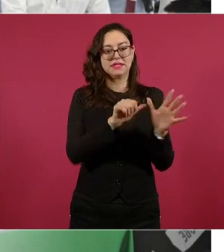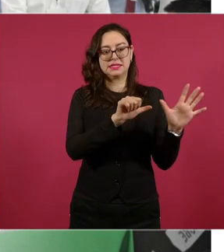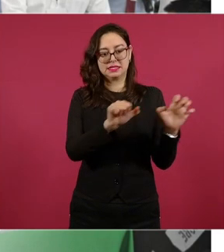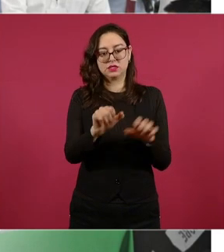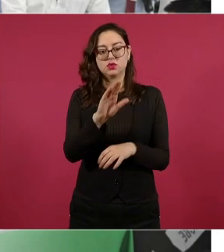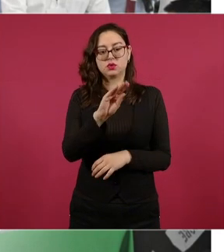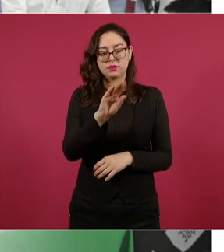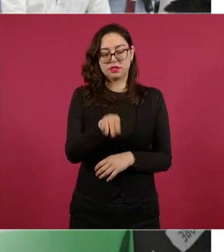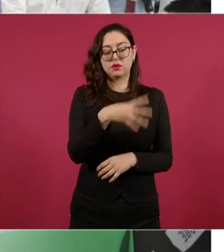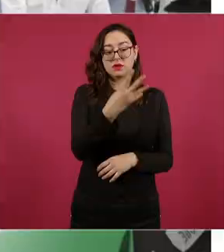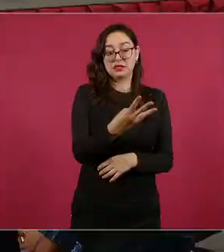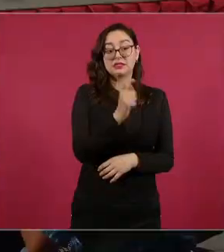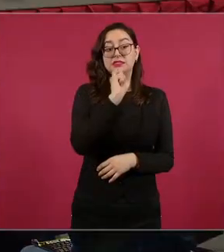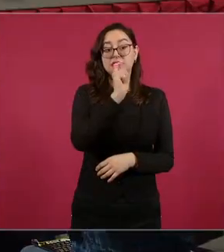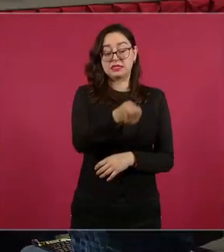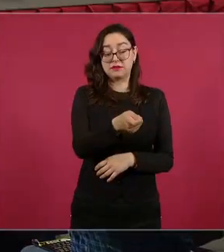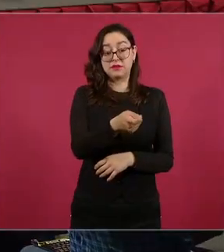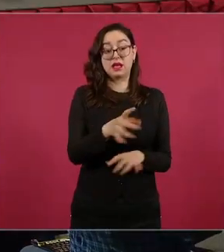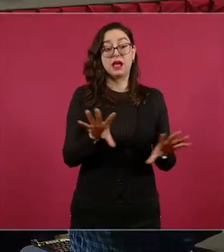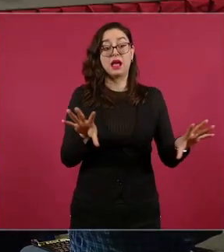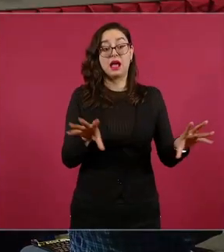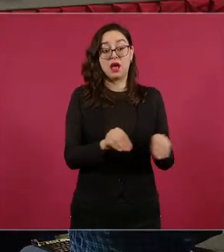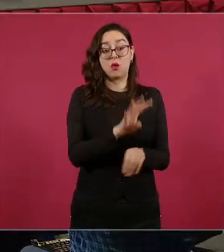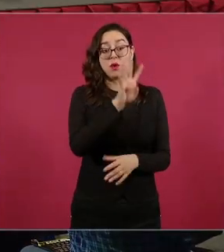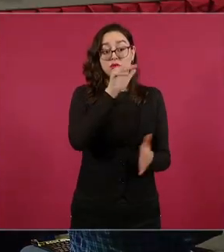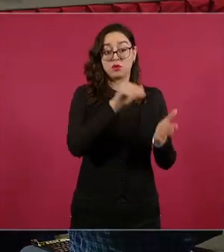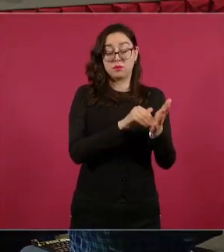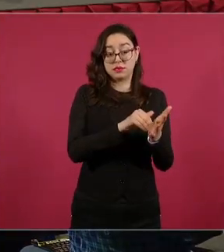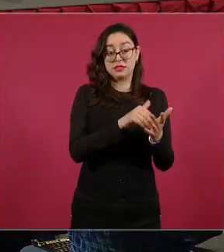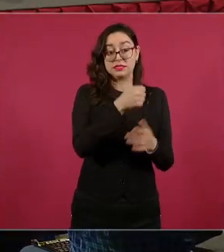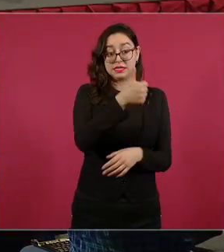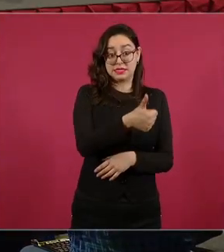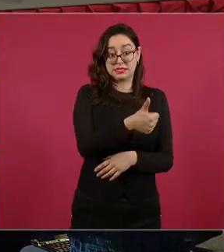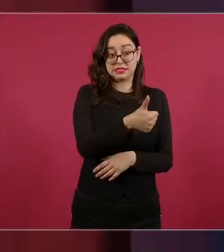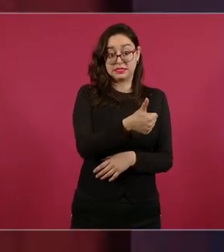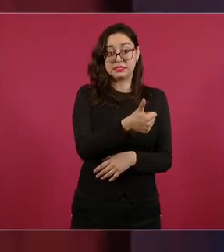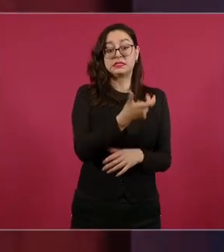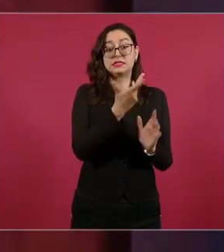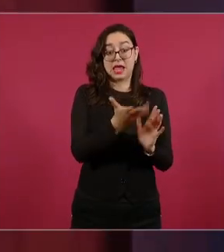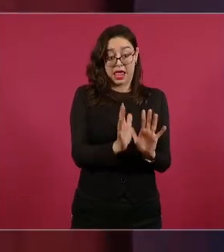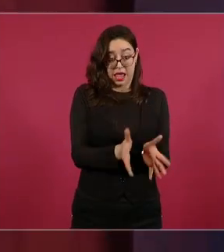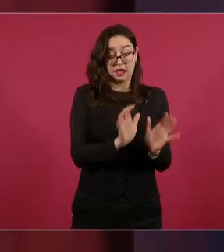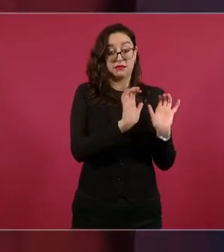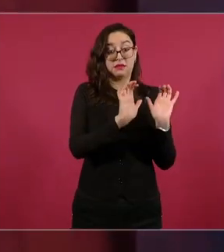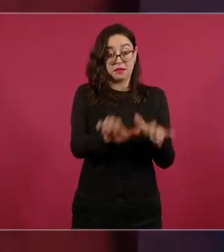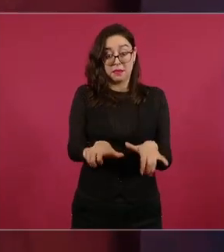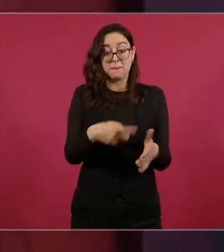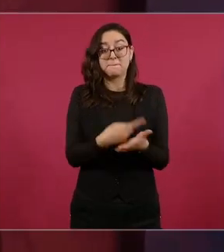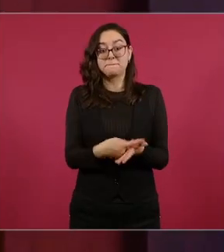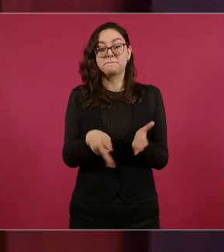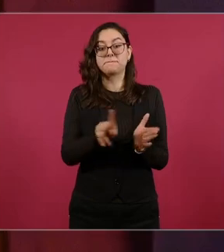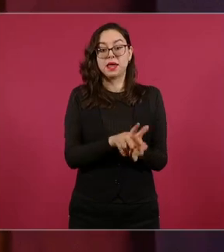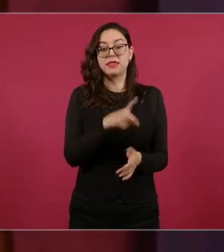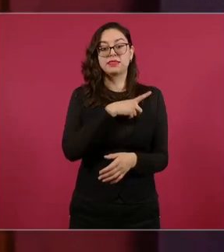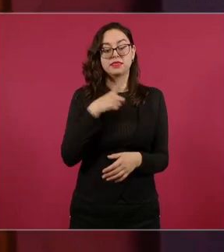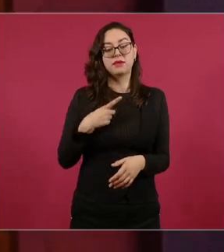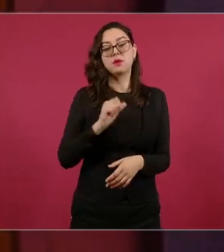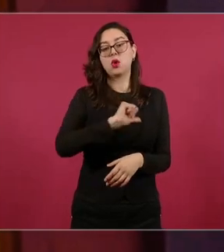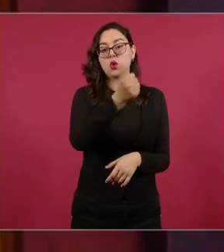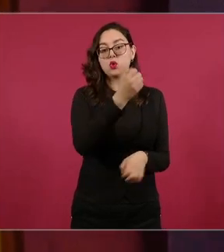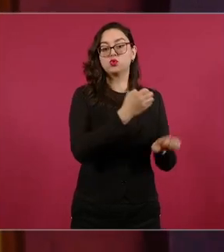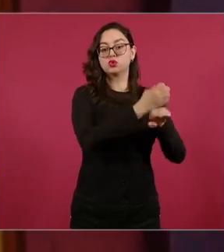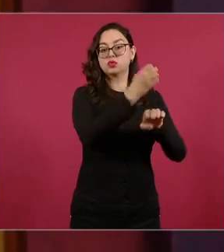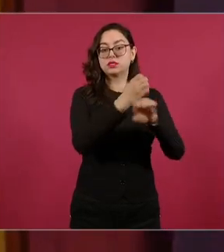Estos cuatro mil seis médicos y médicas especialistas ya contratados con base van a los diferentes estados,